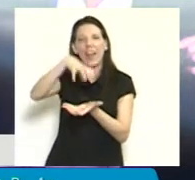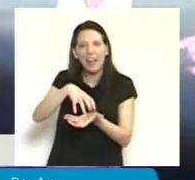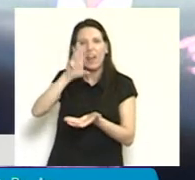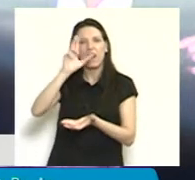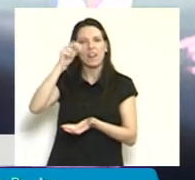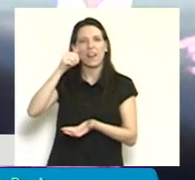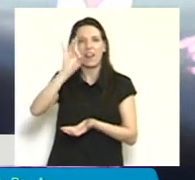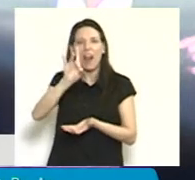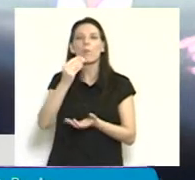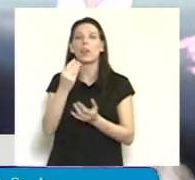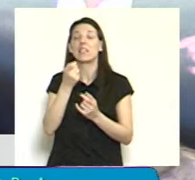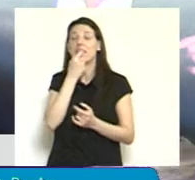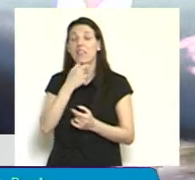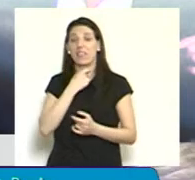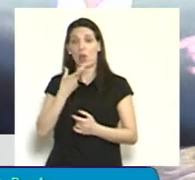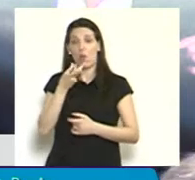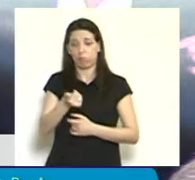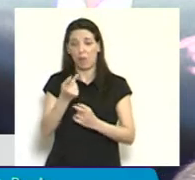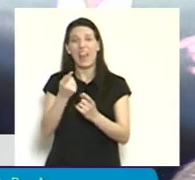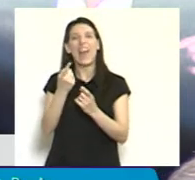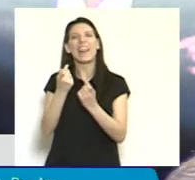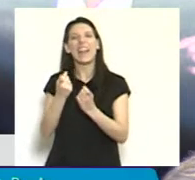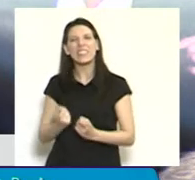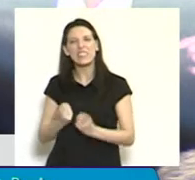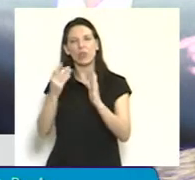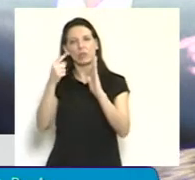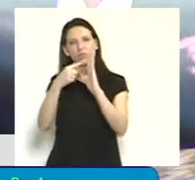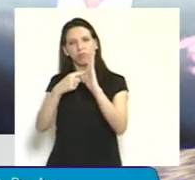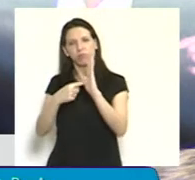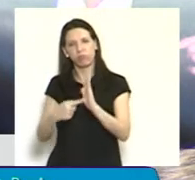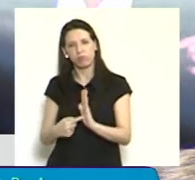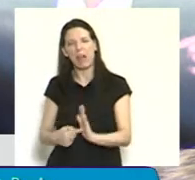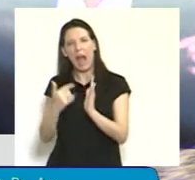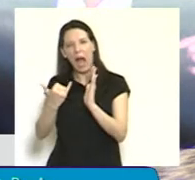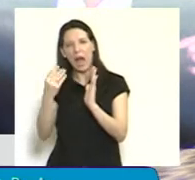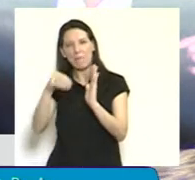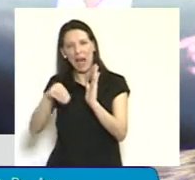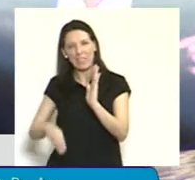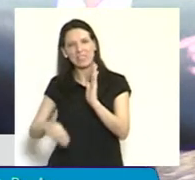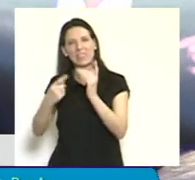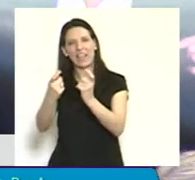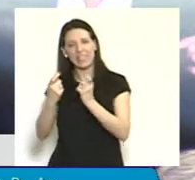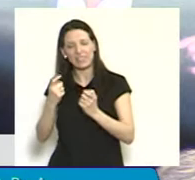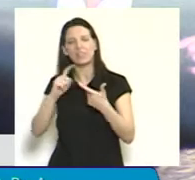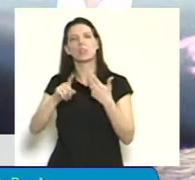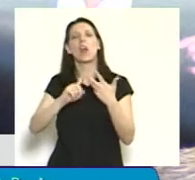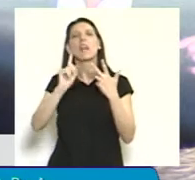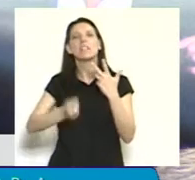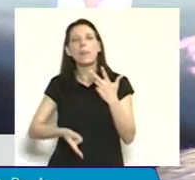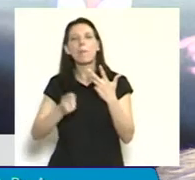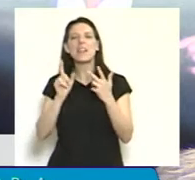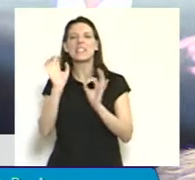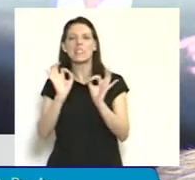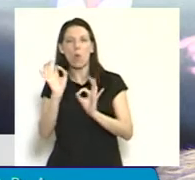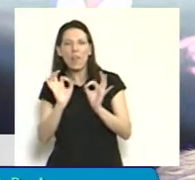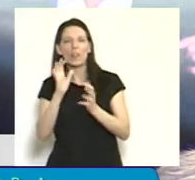los requisitos para la obtención de la credencial de legítimo usuario, las medidas de seguridad para